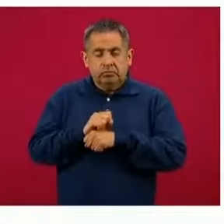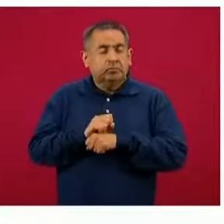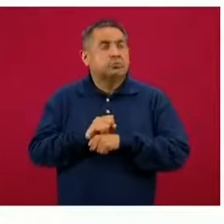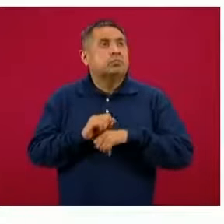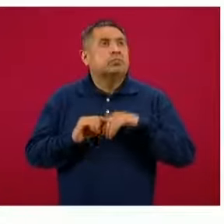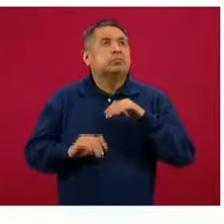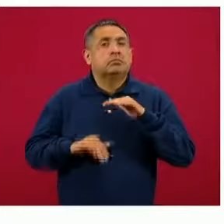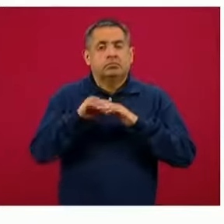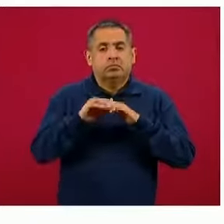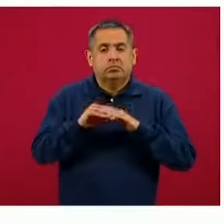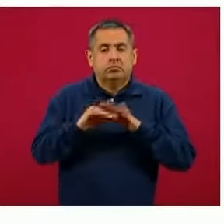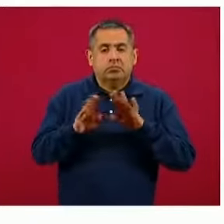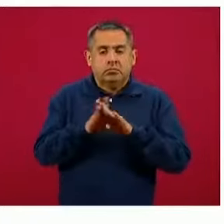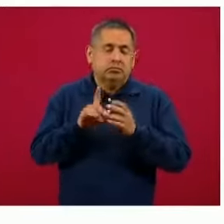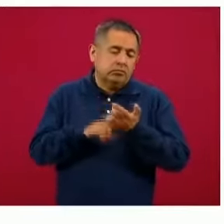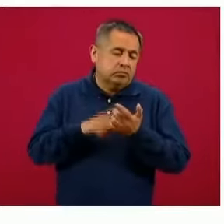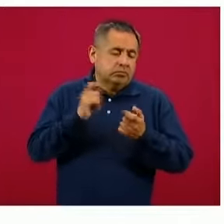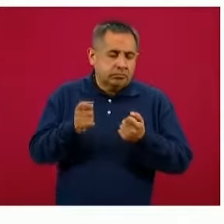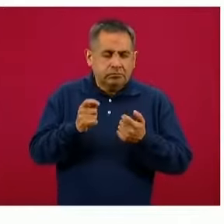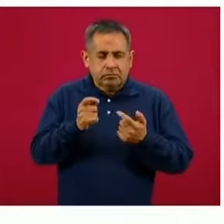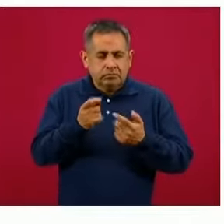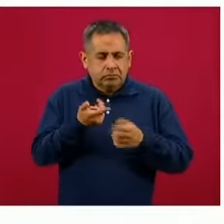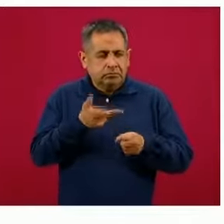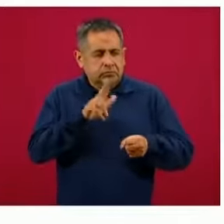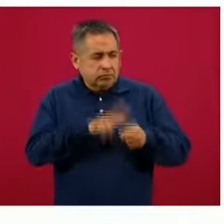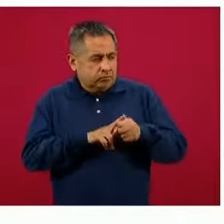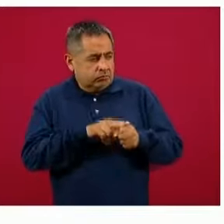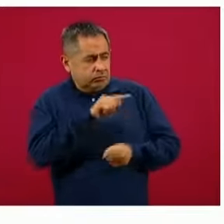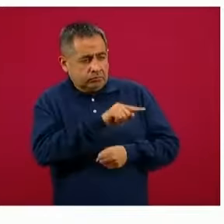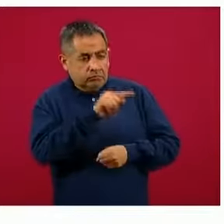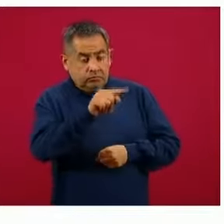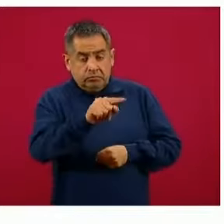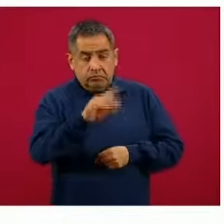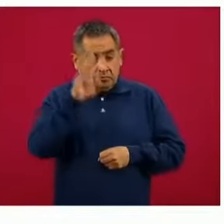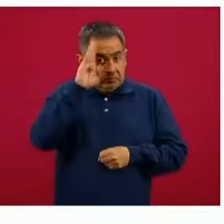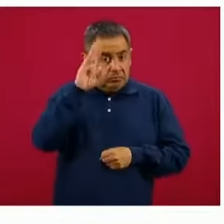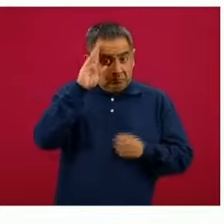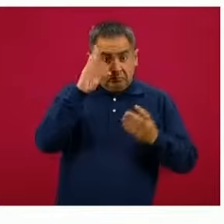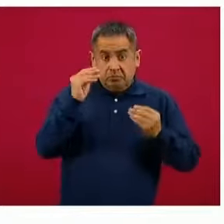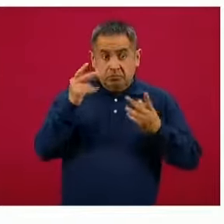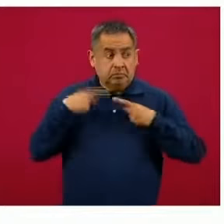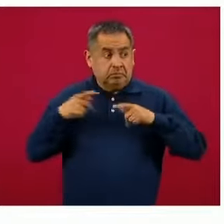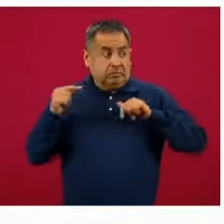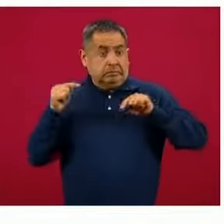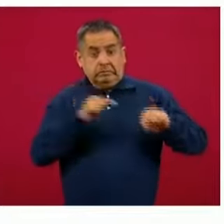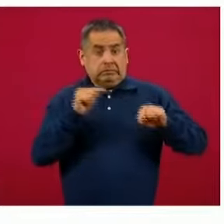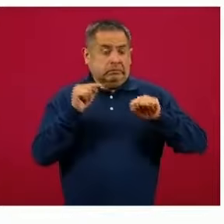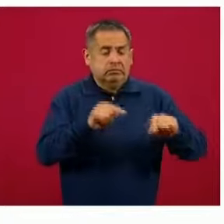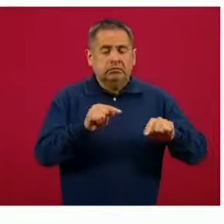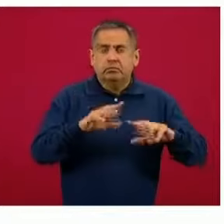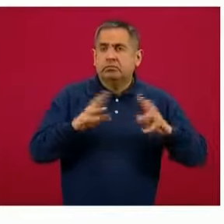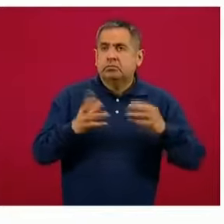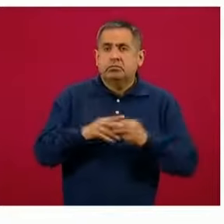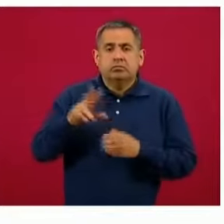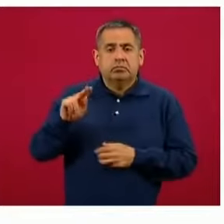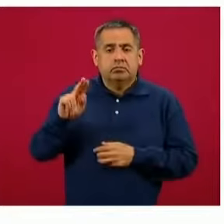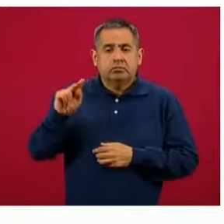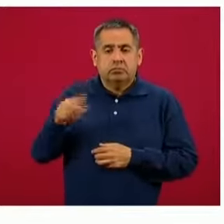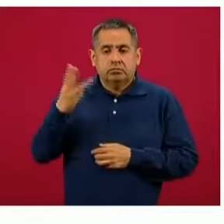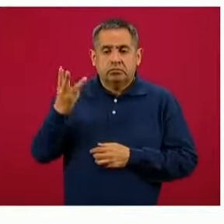tener, sobre todo por un par de hospitales que llegaron a tener números muy altos, a